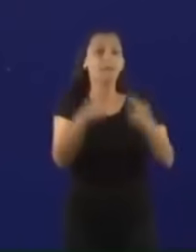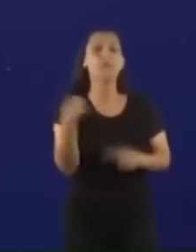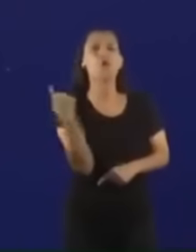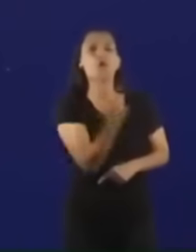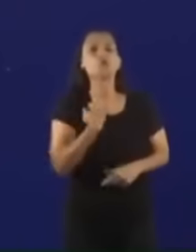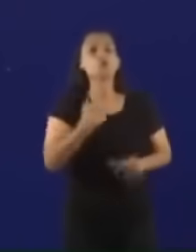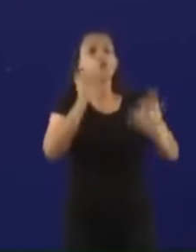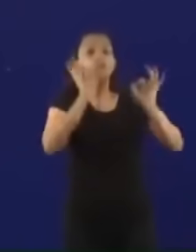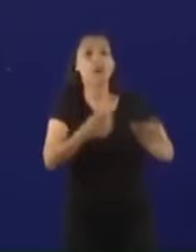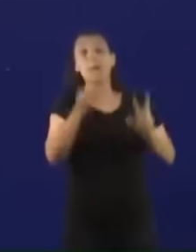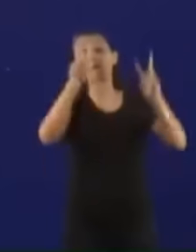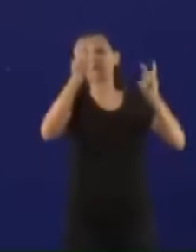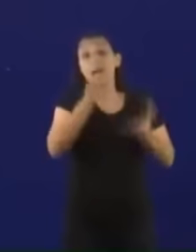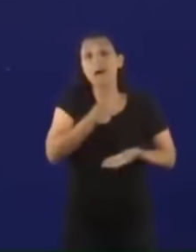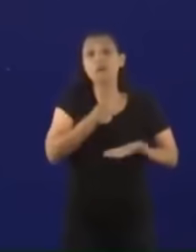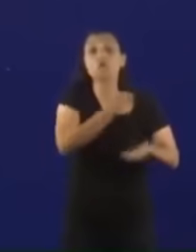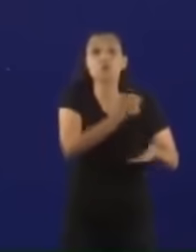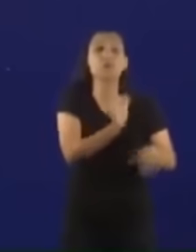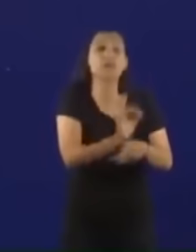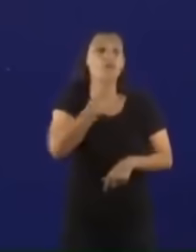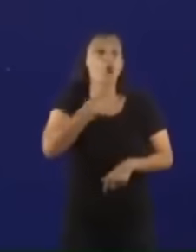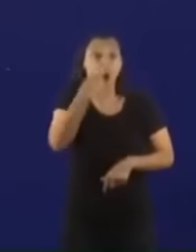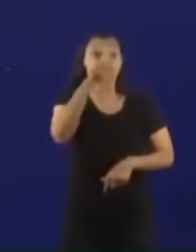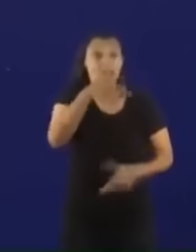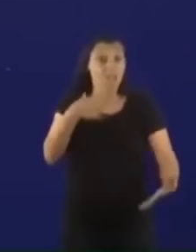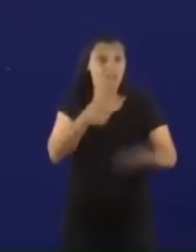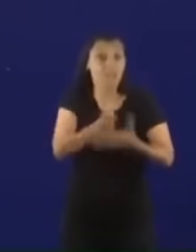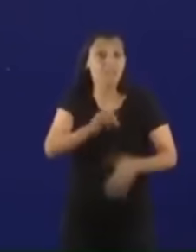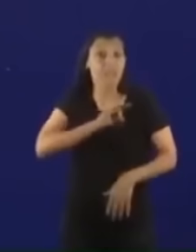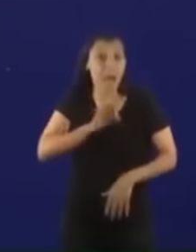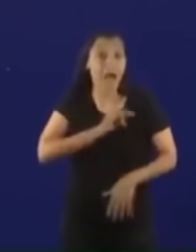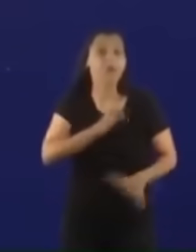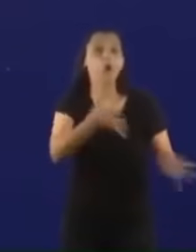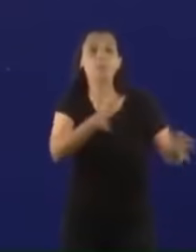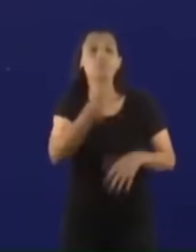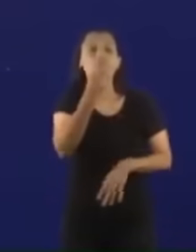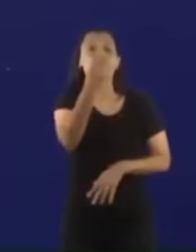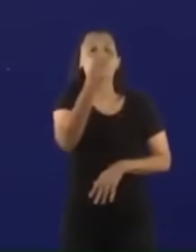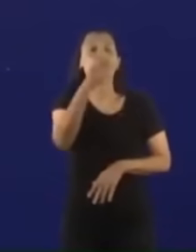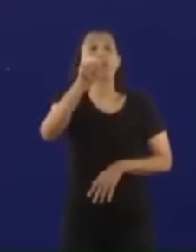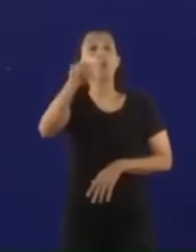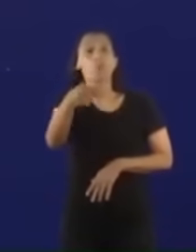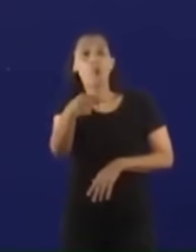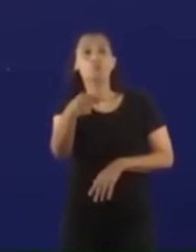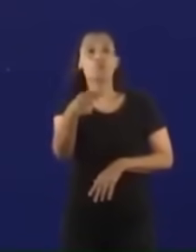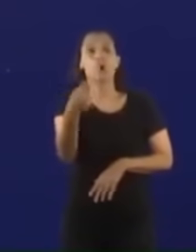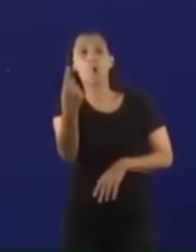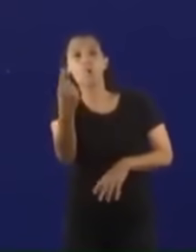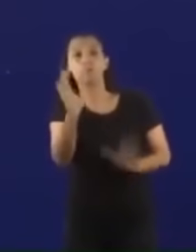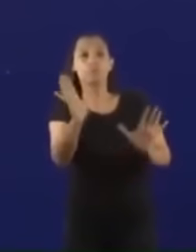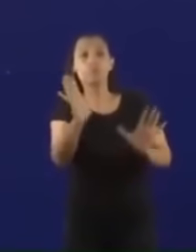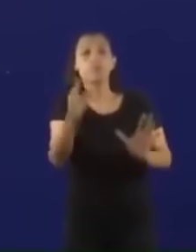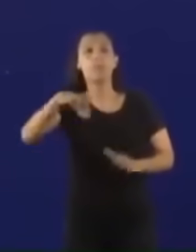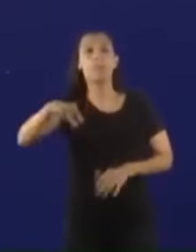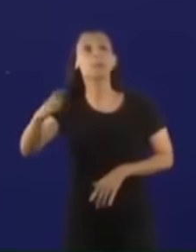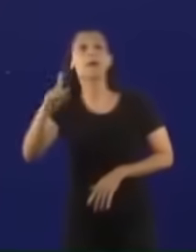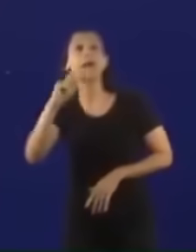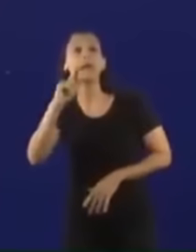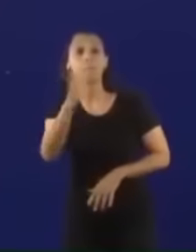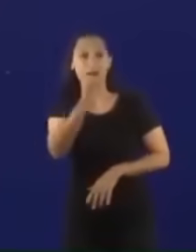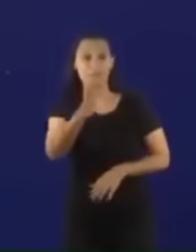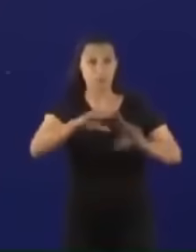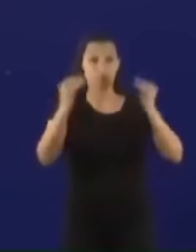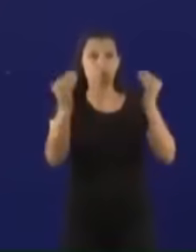entendemos que los subsidios terminarán el año en torno a 2.1 puntos del producto.